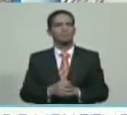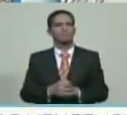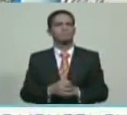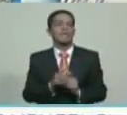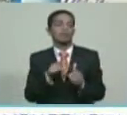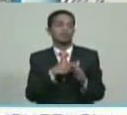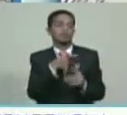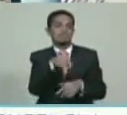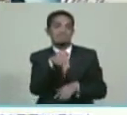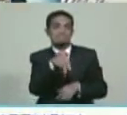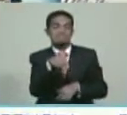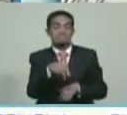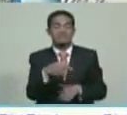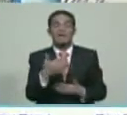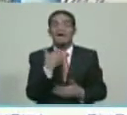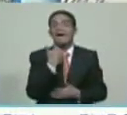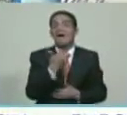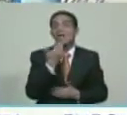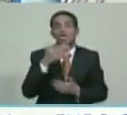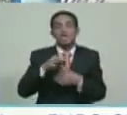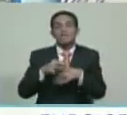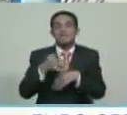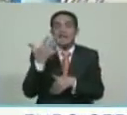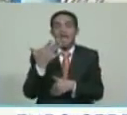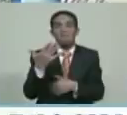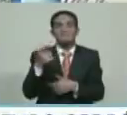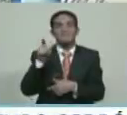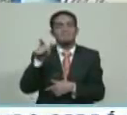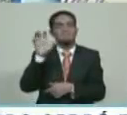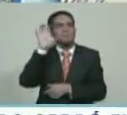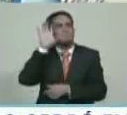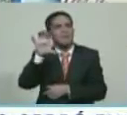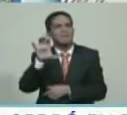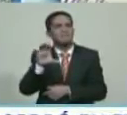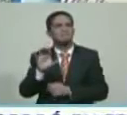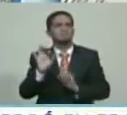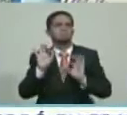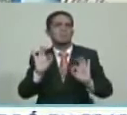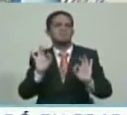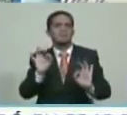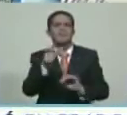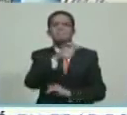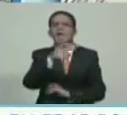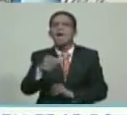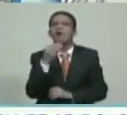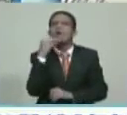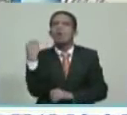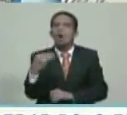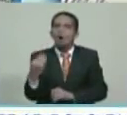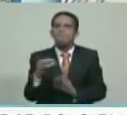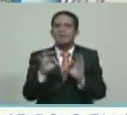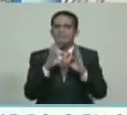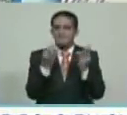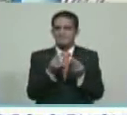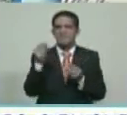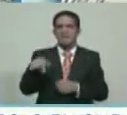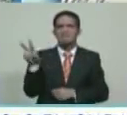de gravísima circunstancia para la patria, para el país, particularmente para los jóvenes, para la familia venezolana,